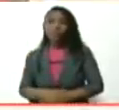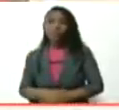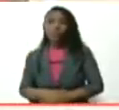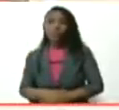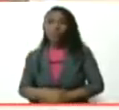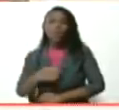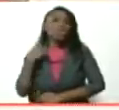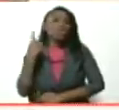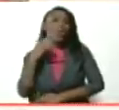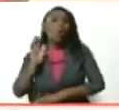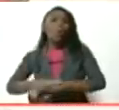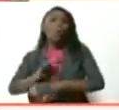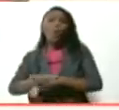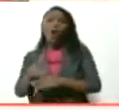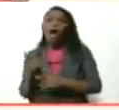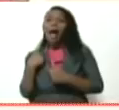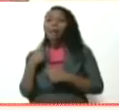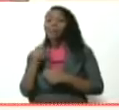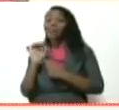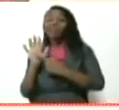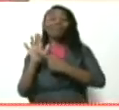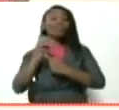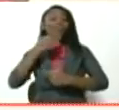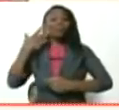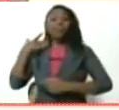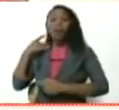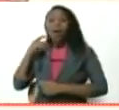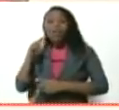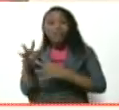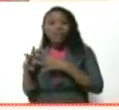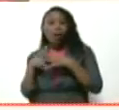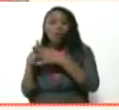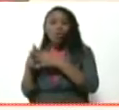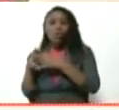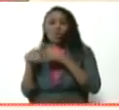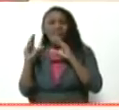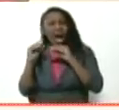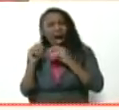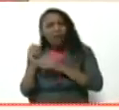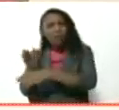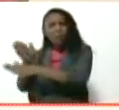Solo por quedar bien con Estados Unidos. Que hablen de bloqueo.